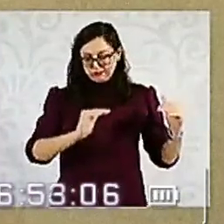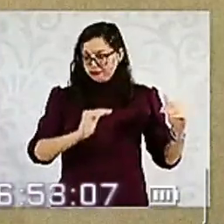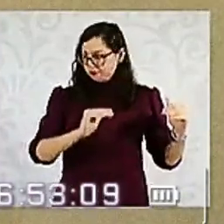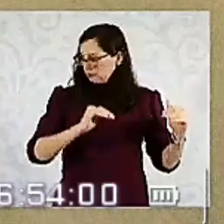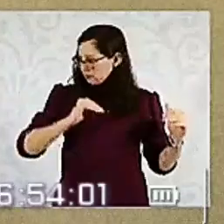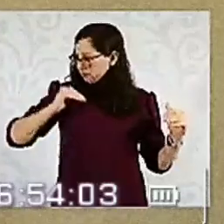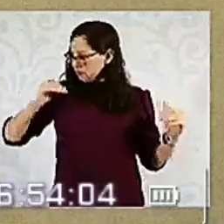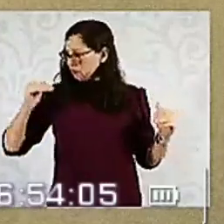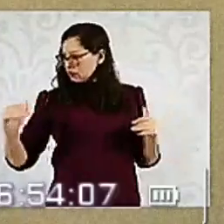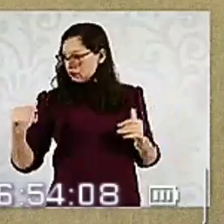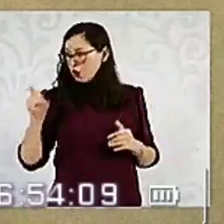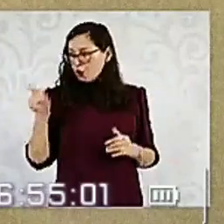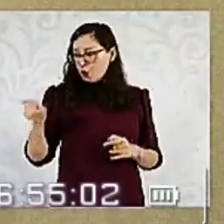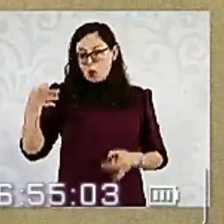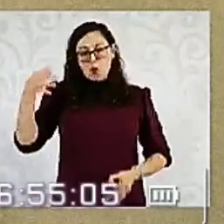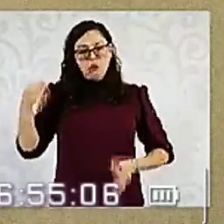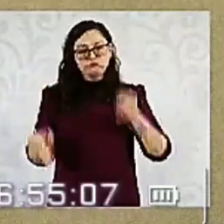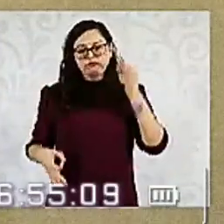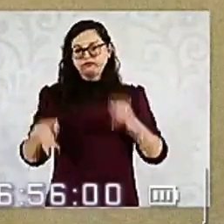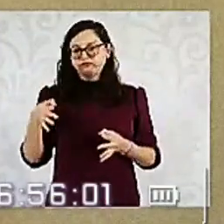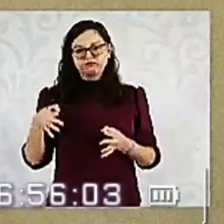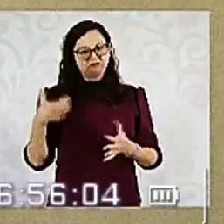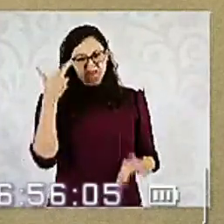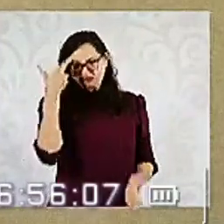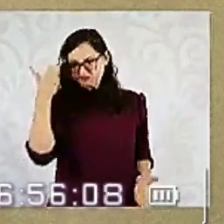violando completamente